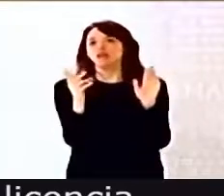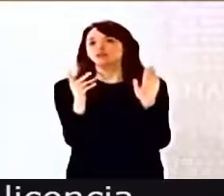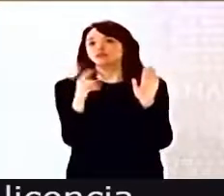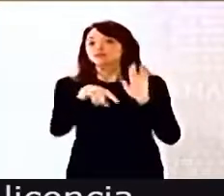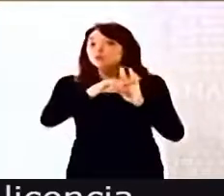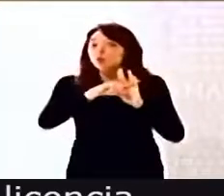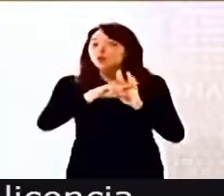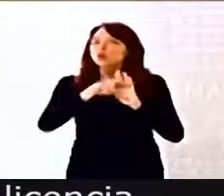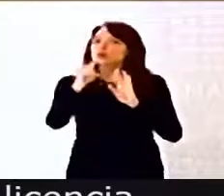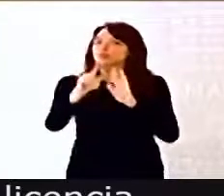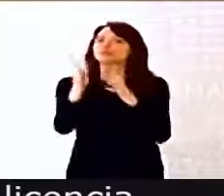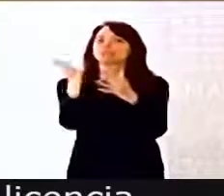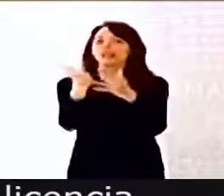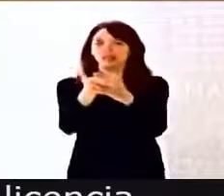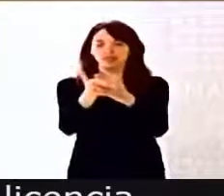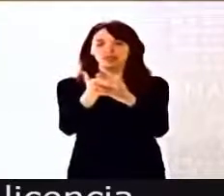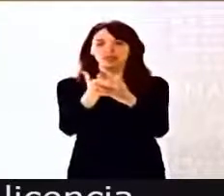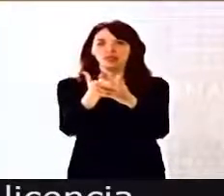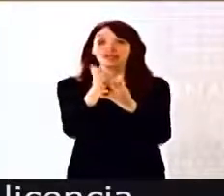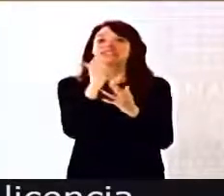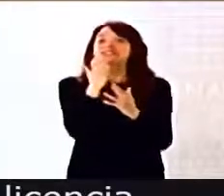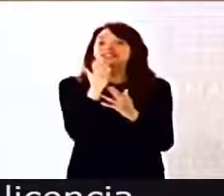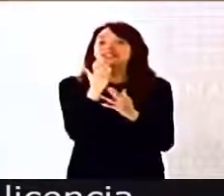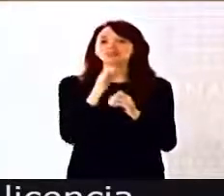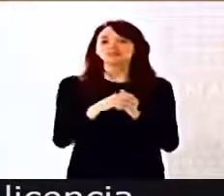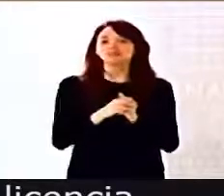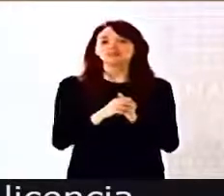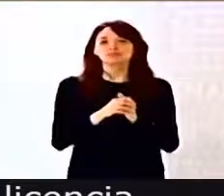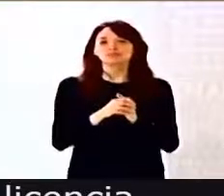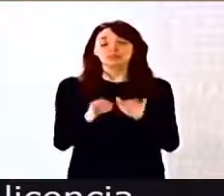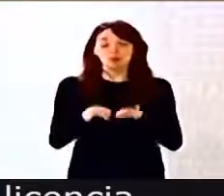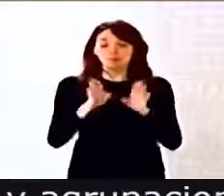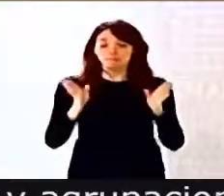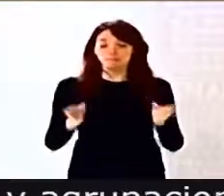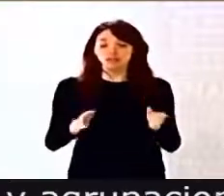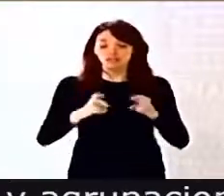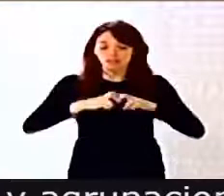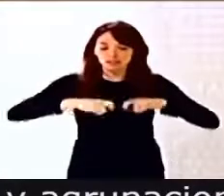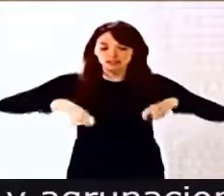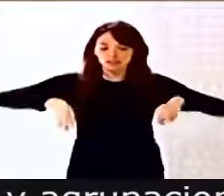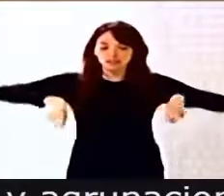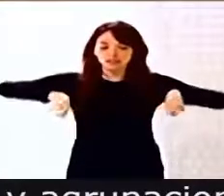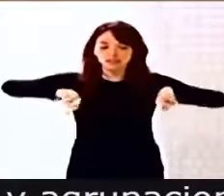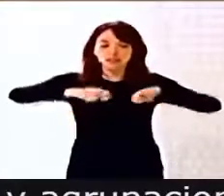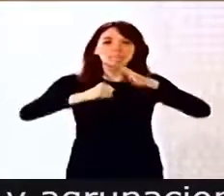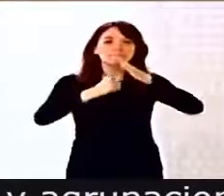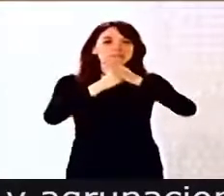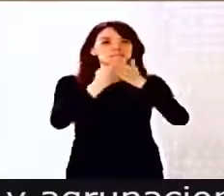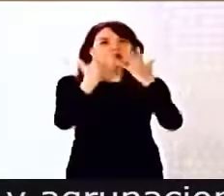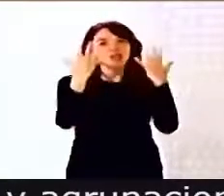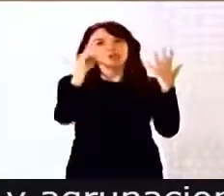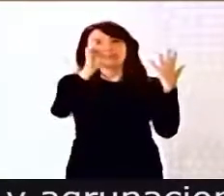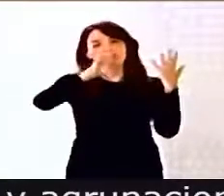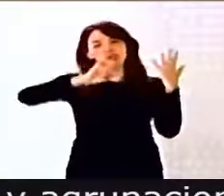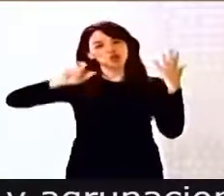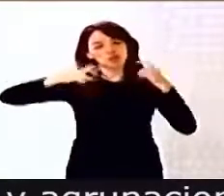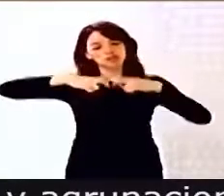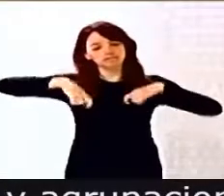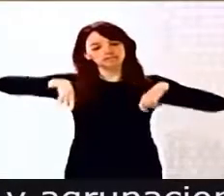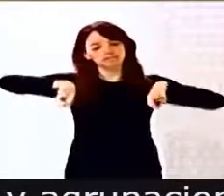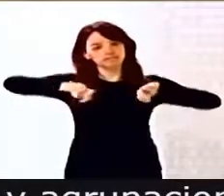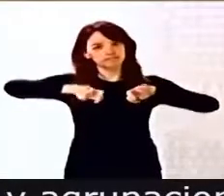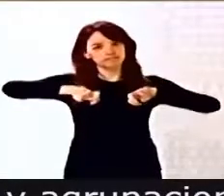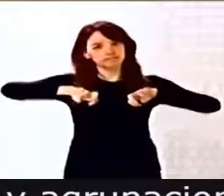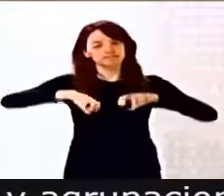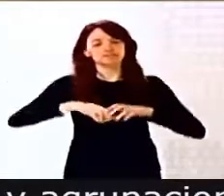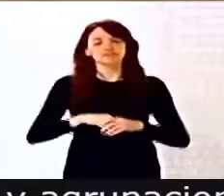siempre que en las mesas y en las agrupaciones de mesas no haya más de 10 personas sentadas.